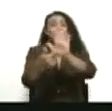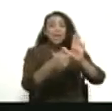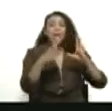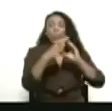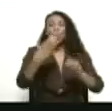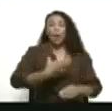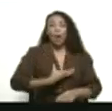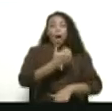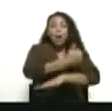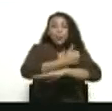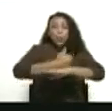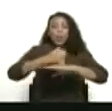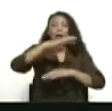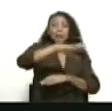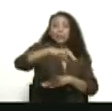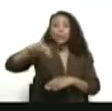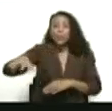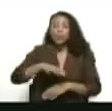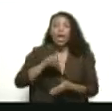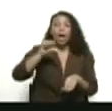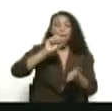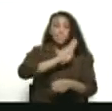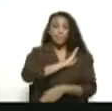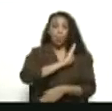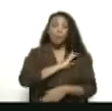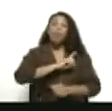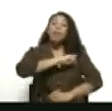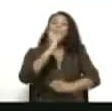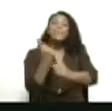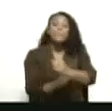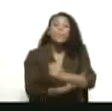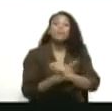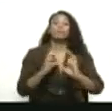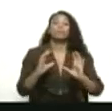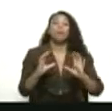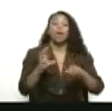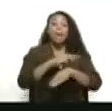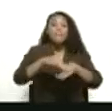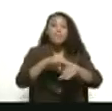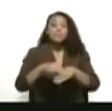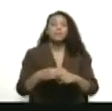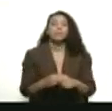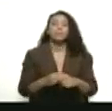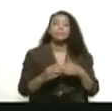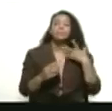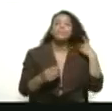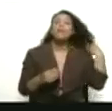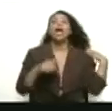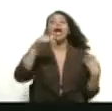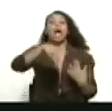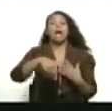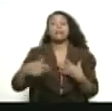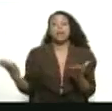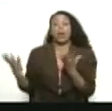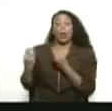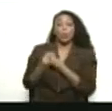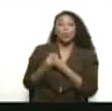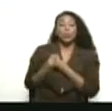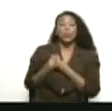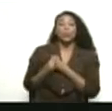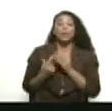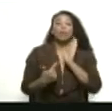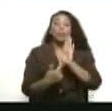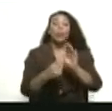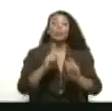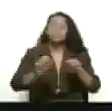toda la autoridad regional y local y de los poderes, la magistrada Fanny, que está aquí con nosotros por parte del